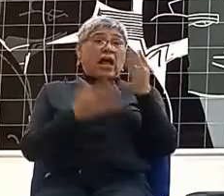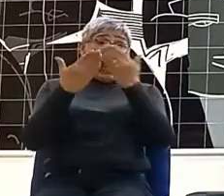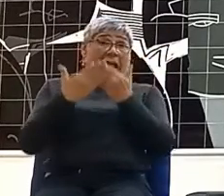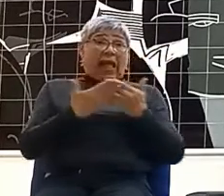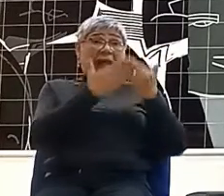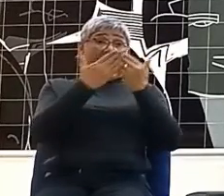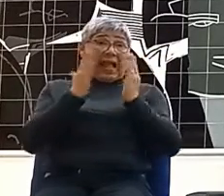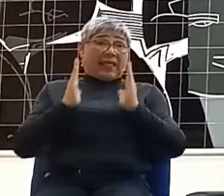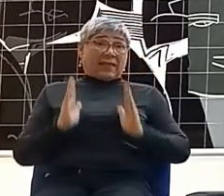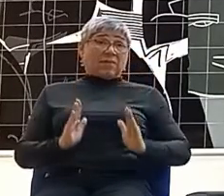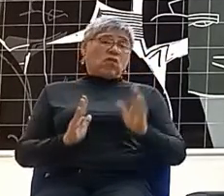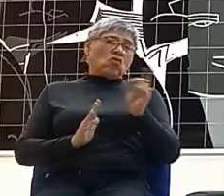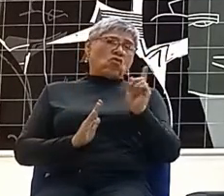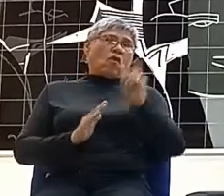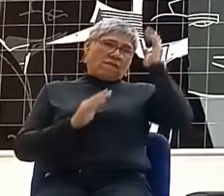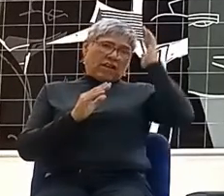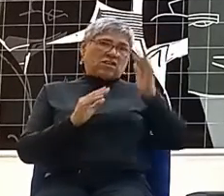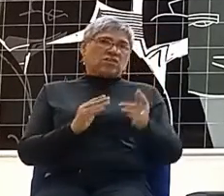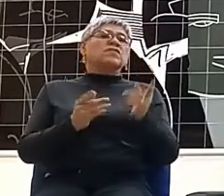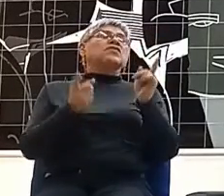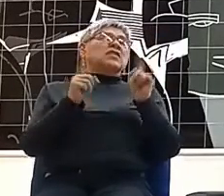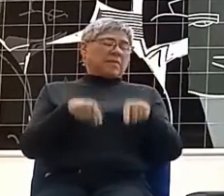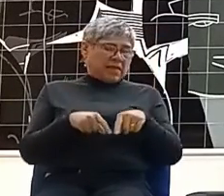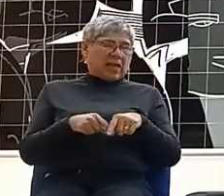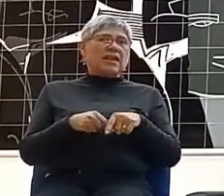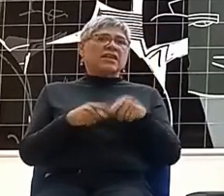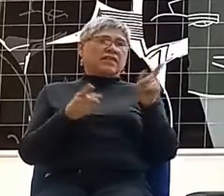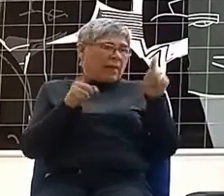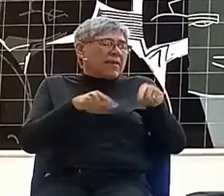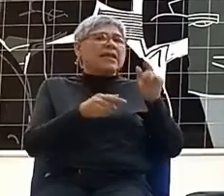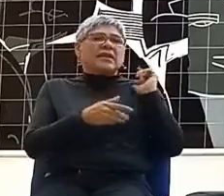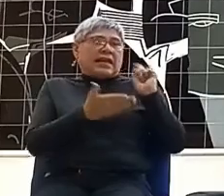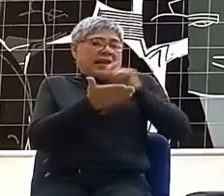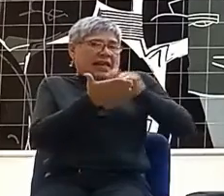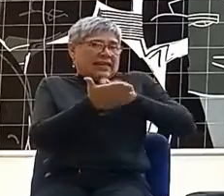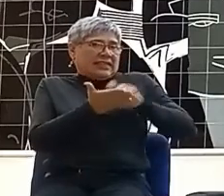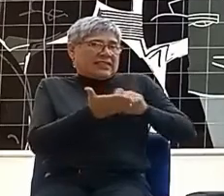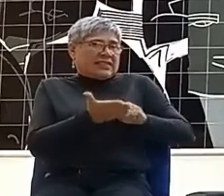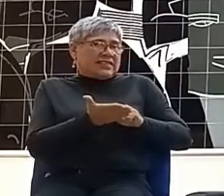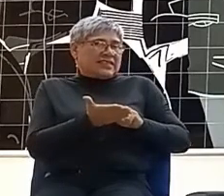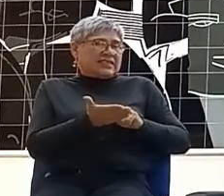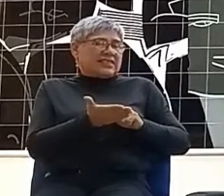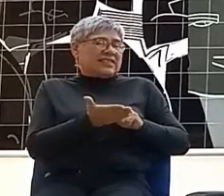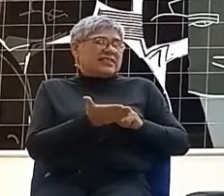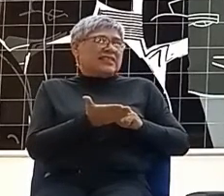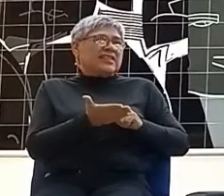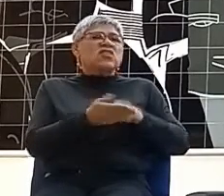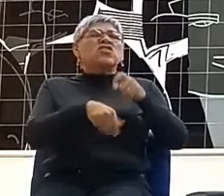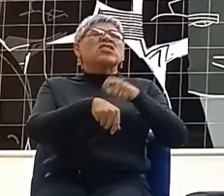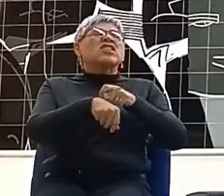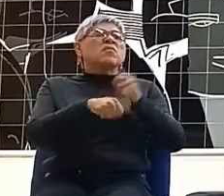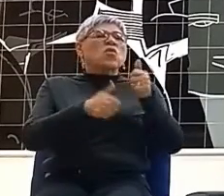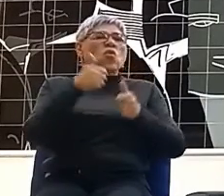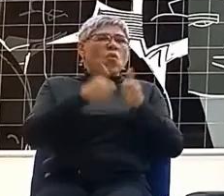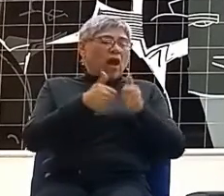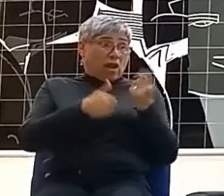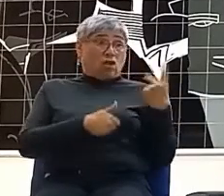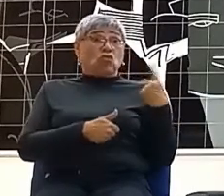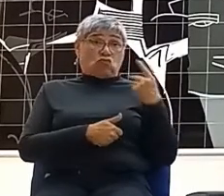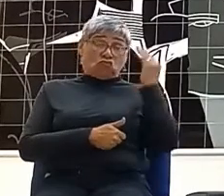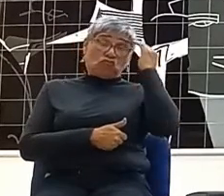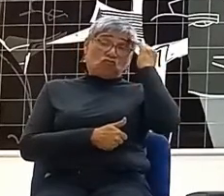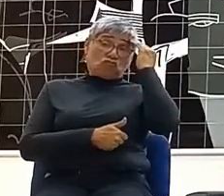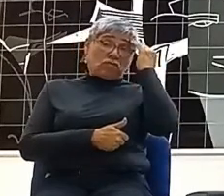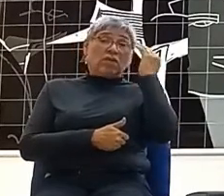académico, como filósofo, sino también como escritor, en un tiempo en que los dos lo sabemos